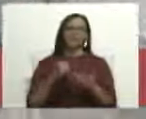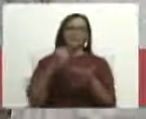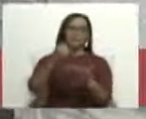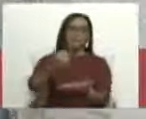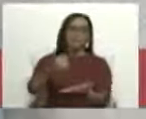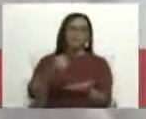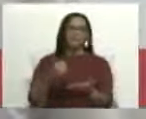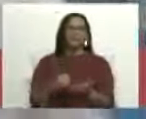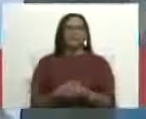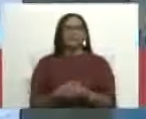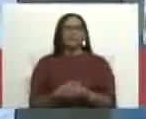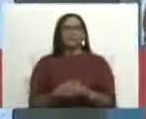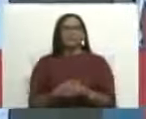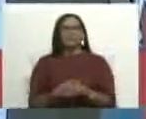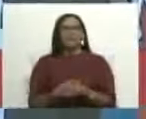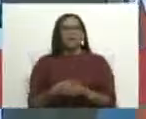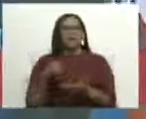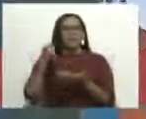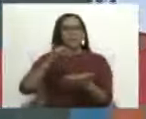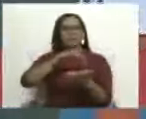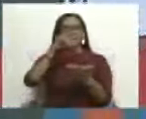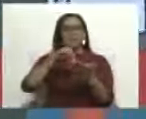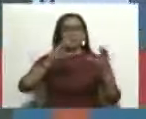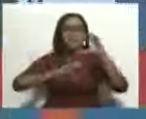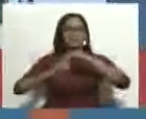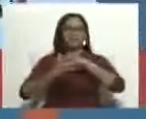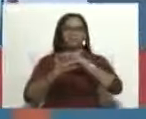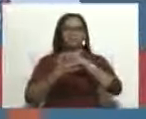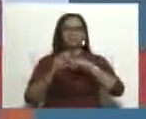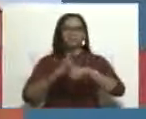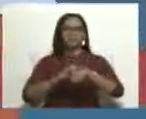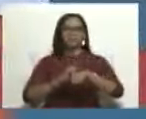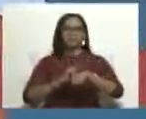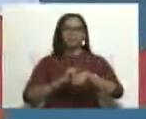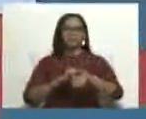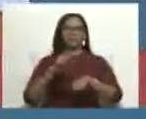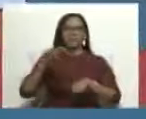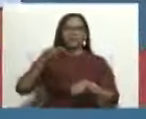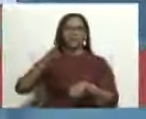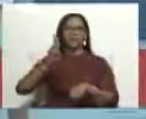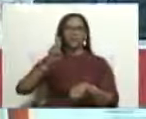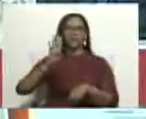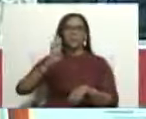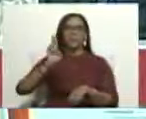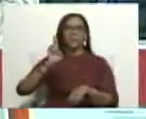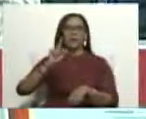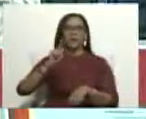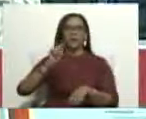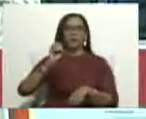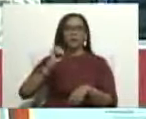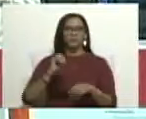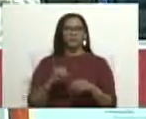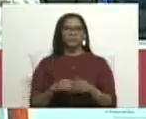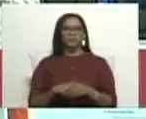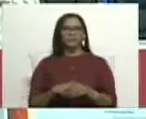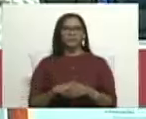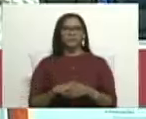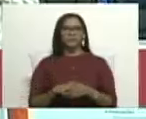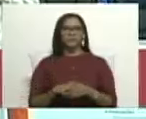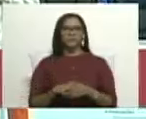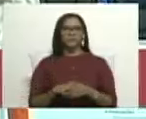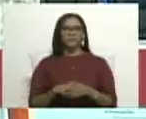los premios nacionales de Ciencia, Tecnología e Innovación, doctor Humberto Fernández.